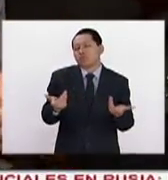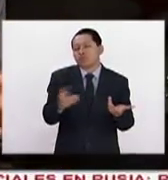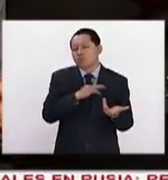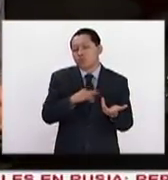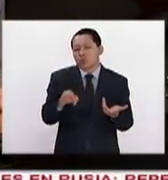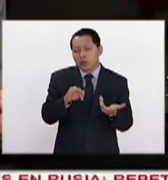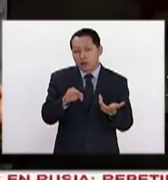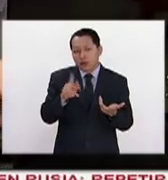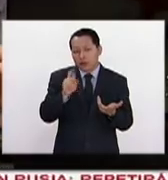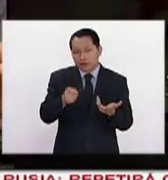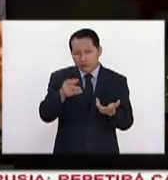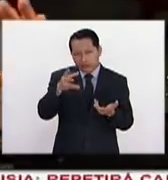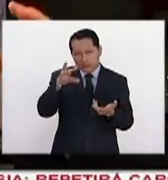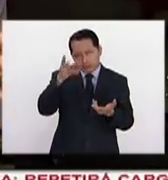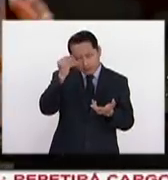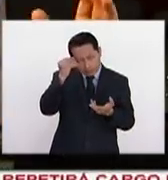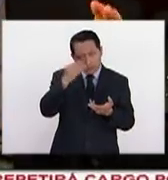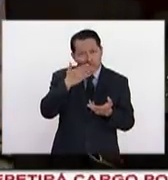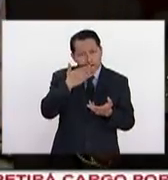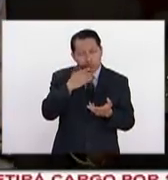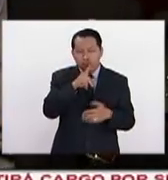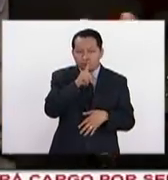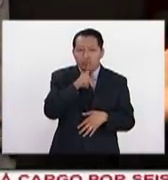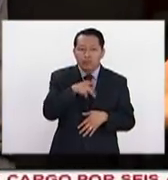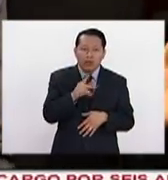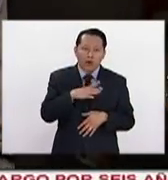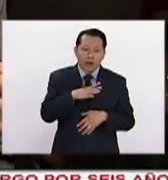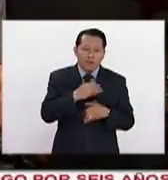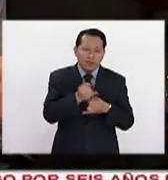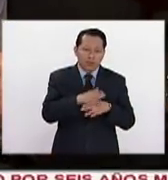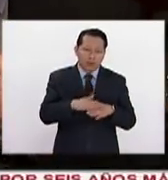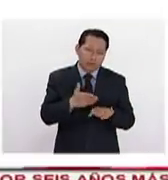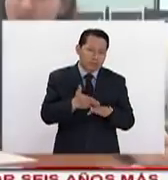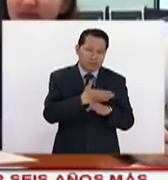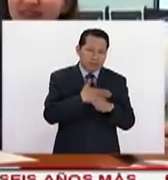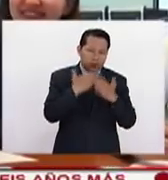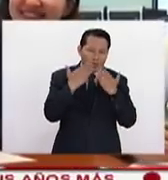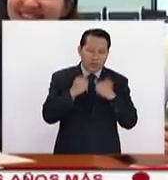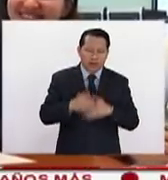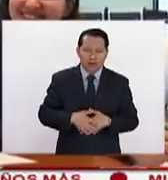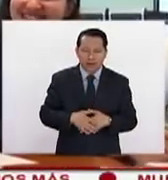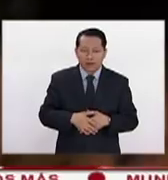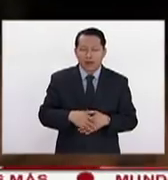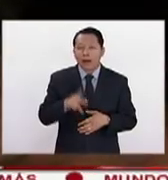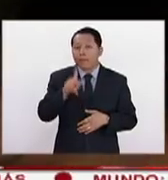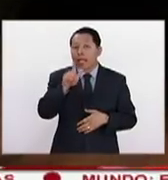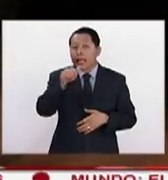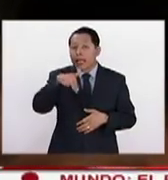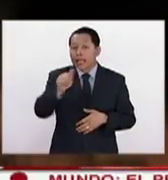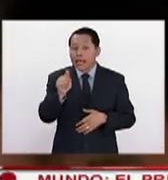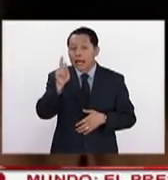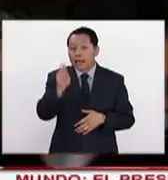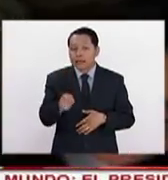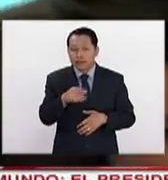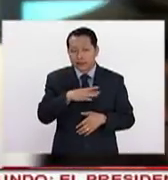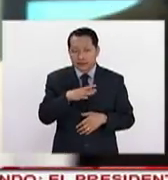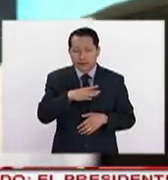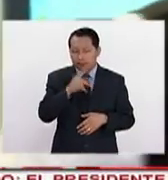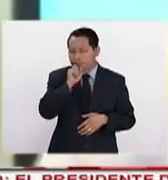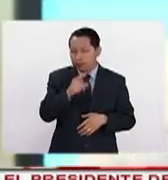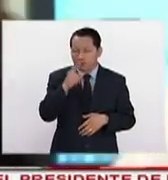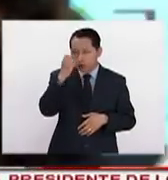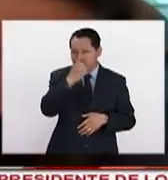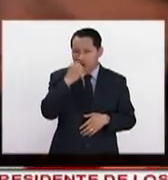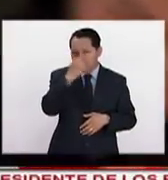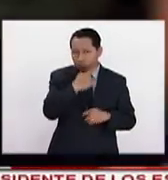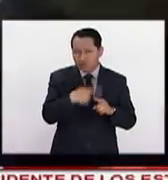produjo resultados de aprendizaje? No, pero ya tienes la información, antes no la tenías. La prueba Planea diagnóstica se aplica en las